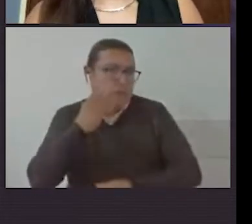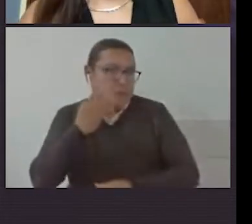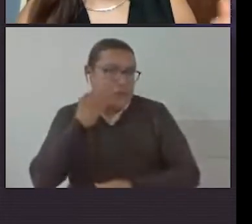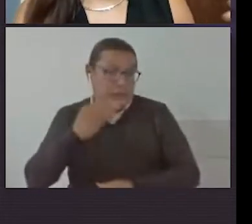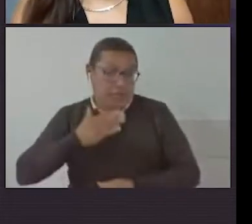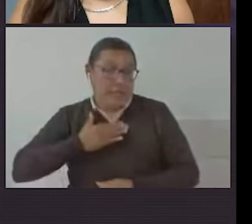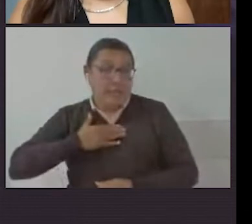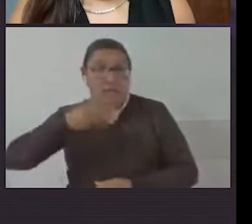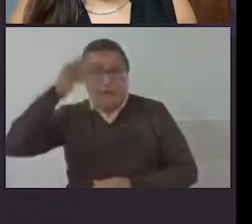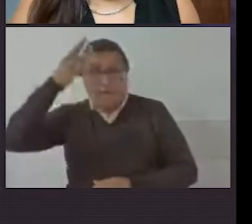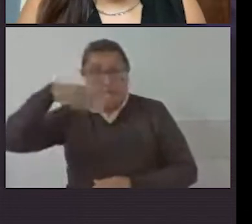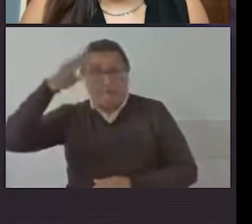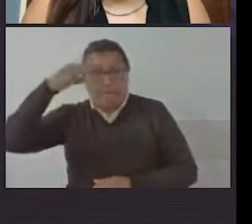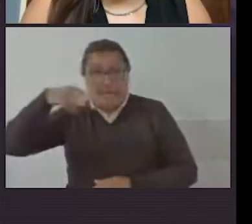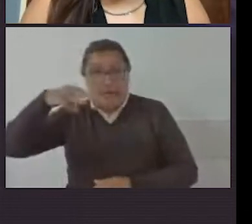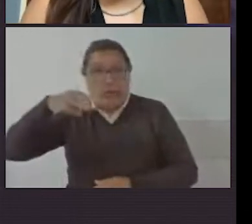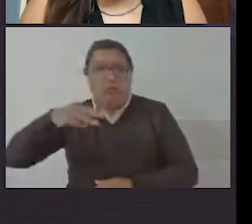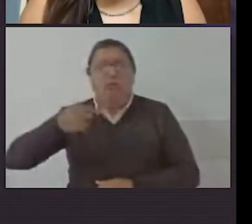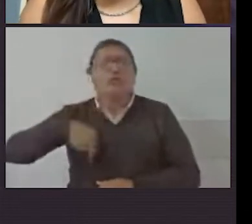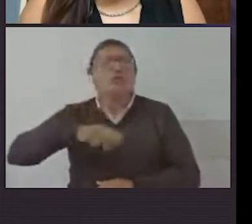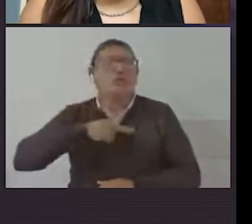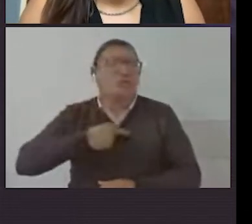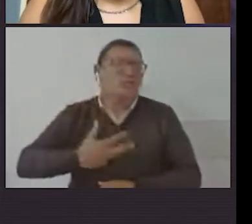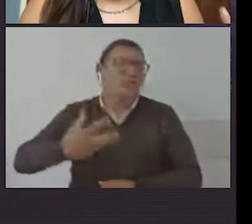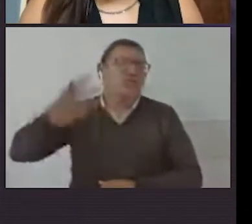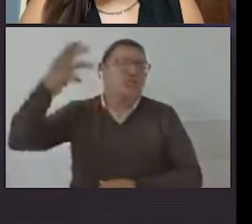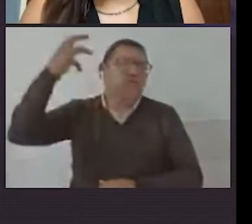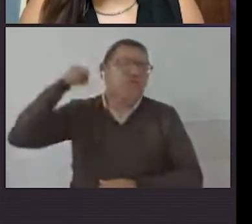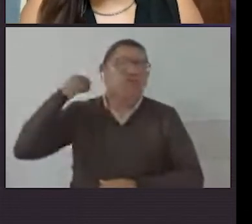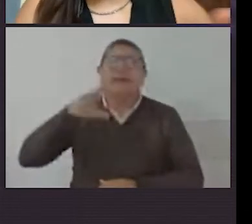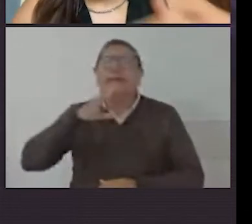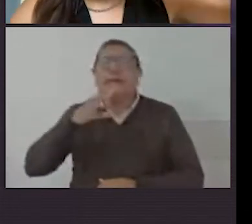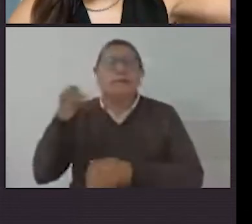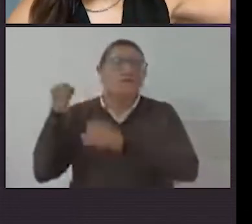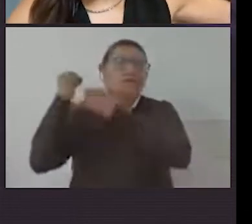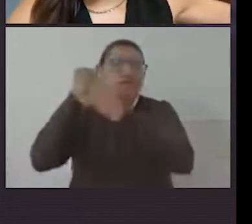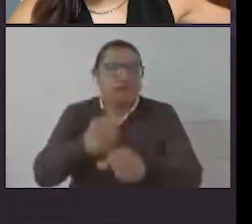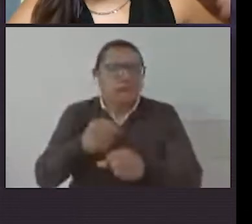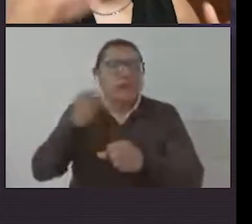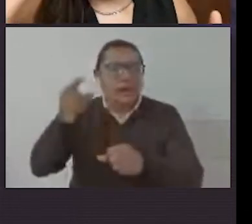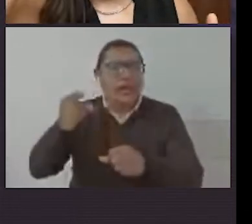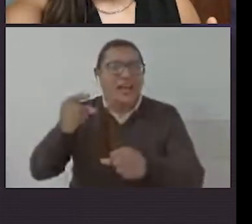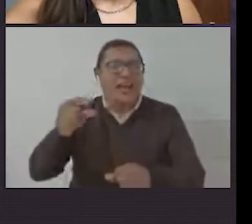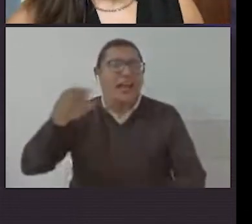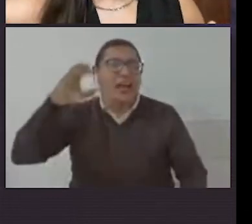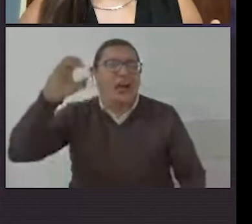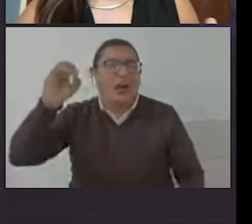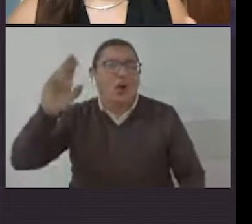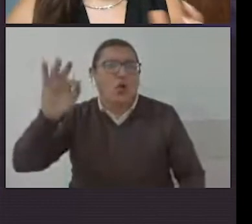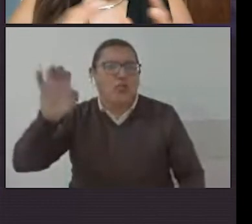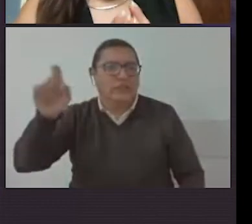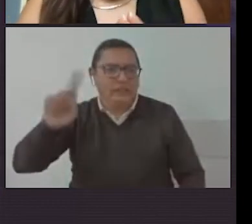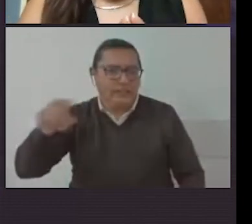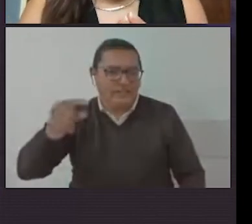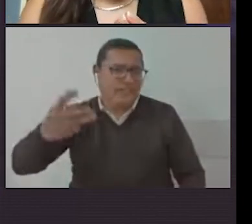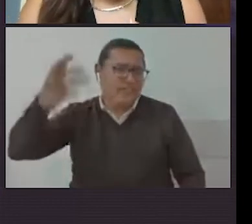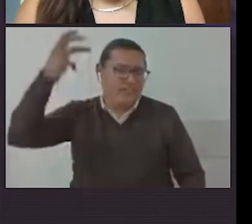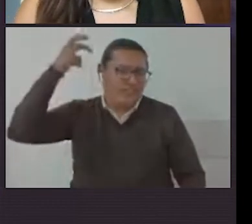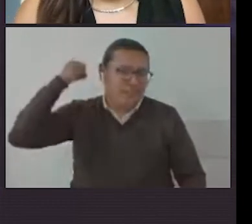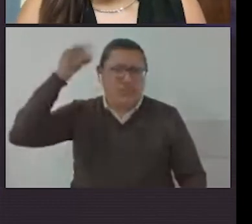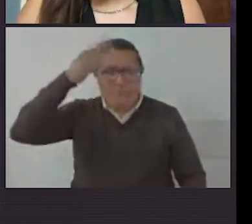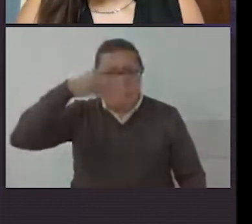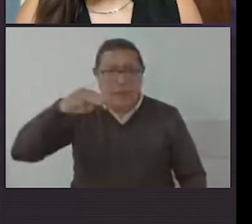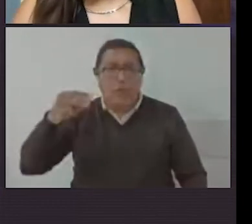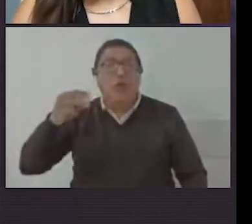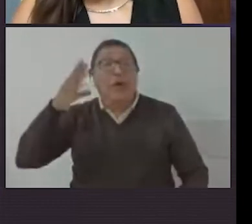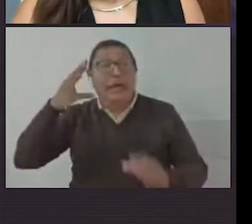mexicanos, pues fuimos conquistados por los españoles, por Hernán Cortés, hace muchos años, ¿no? Entonces, en la primaria